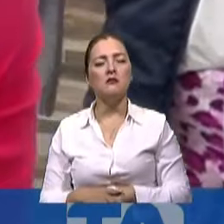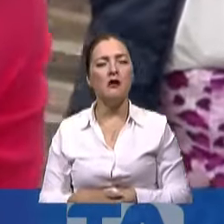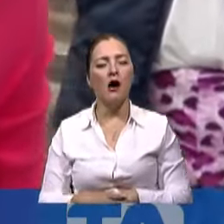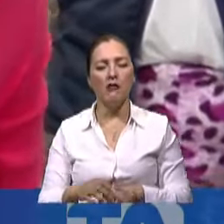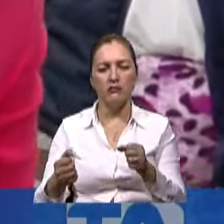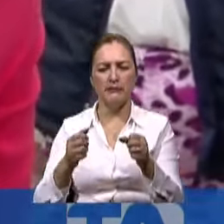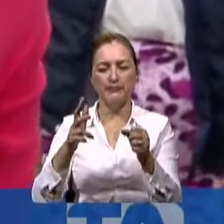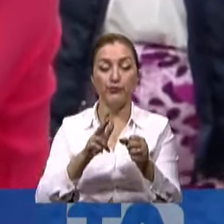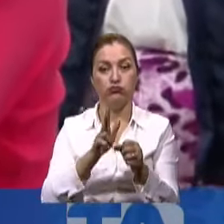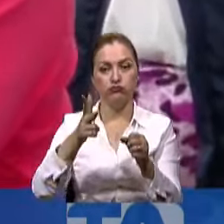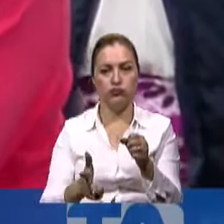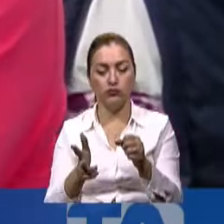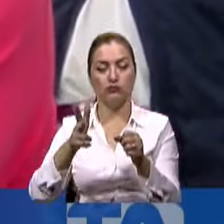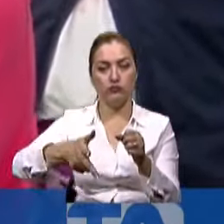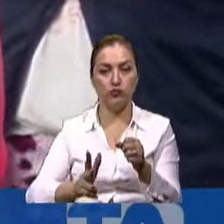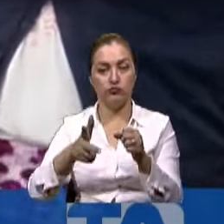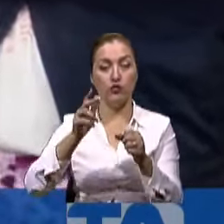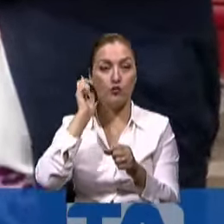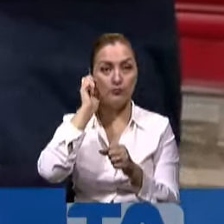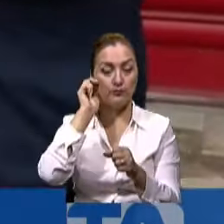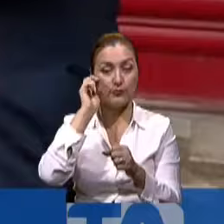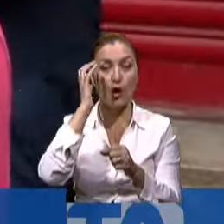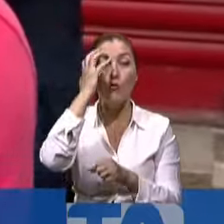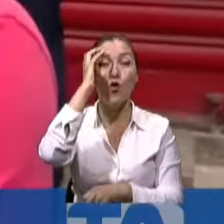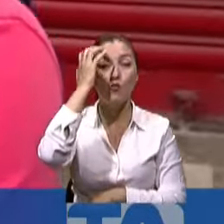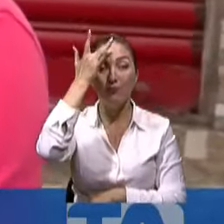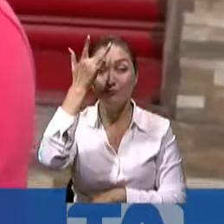hundimientos por todo lado. Y eso preocupa porque las casas